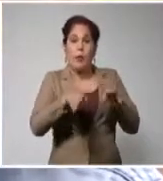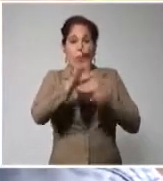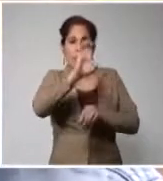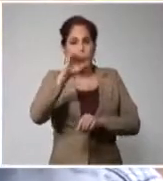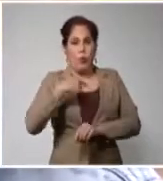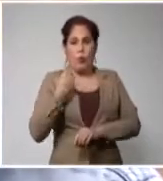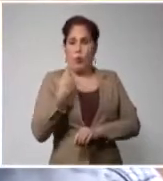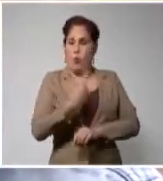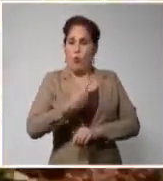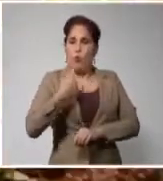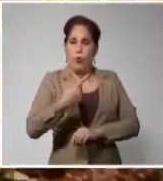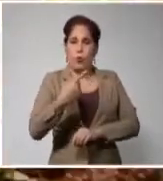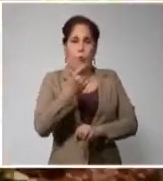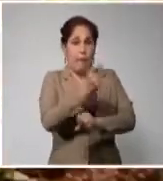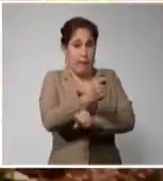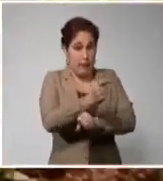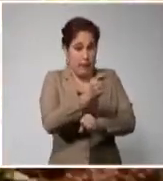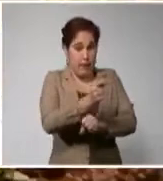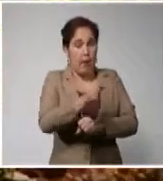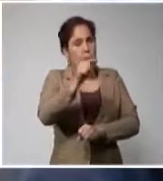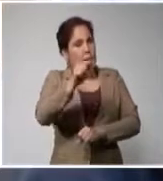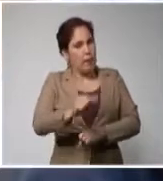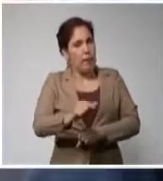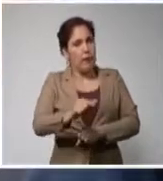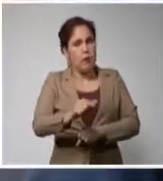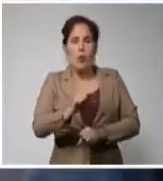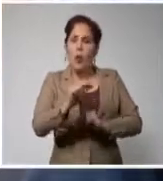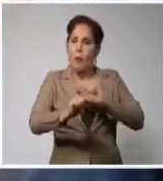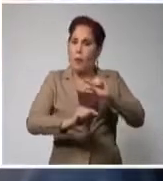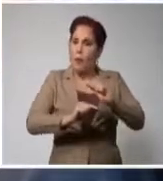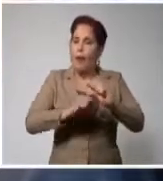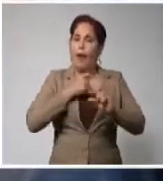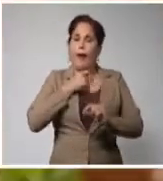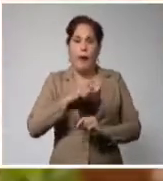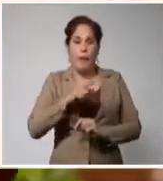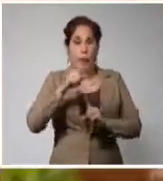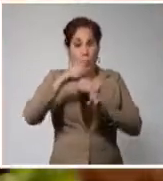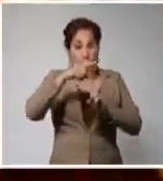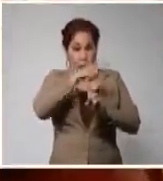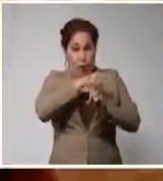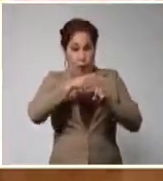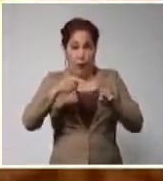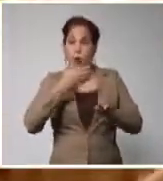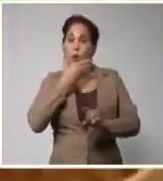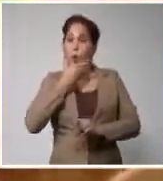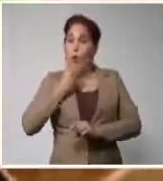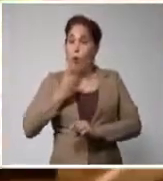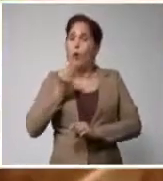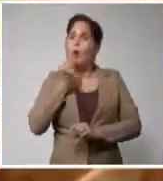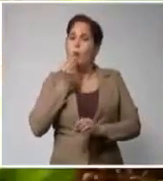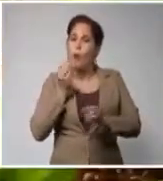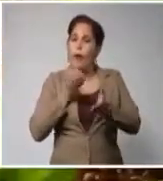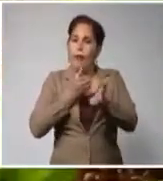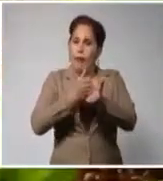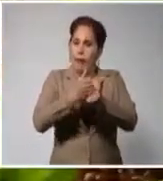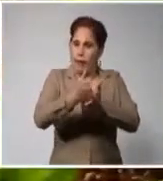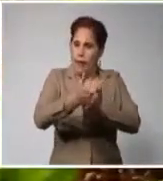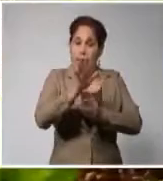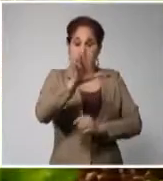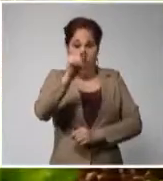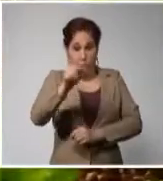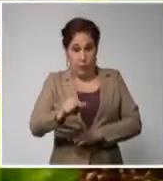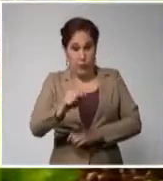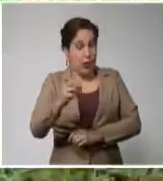tenemos de formación y capacitación para salir los bachilleres productivos. En ese sentido, acá están 5 personas, de las cuales